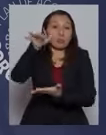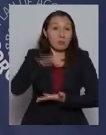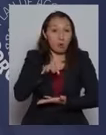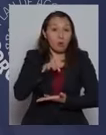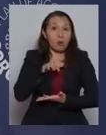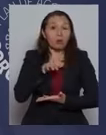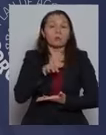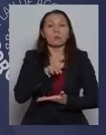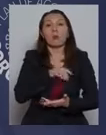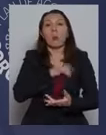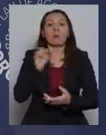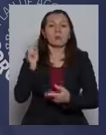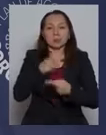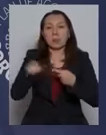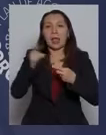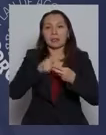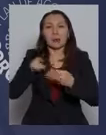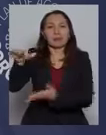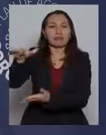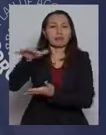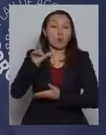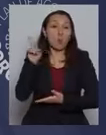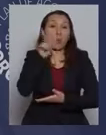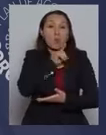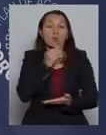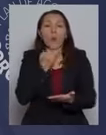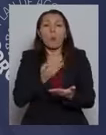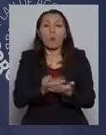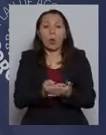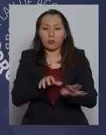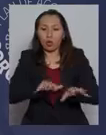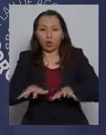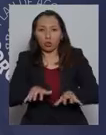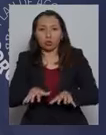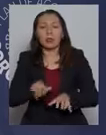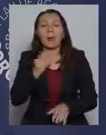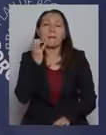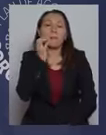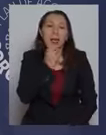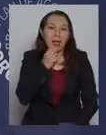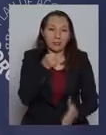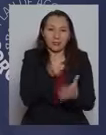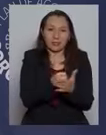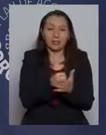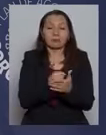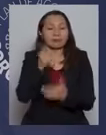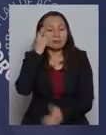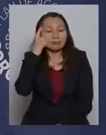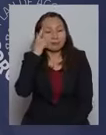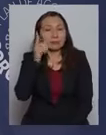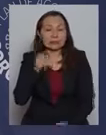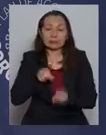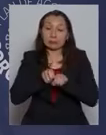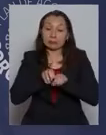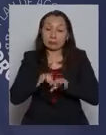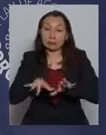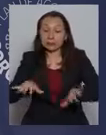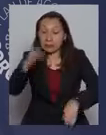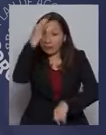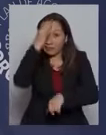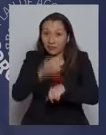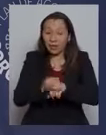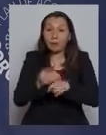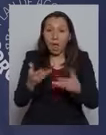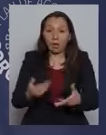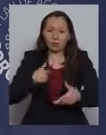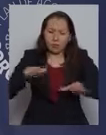en recibir estas insumos, esto es equipamiento. Pero tenemos que estar conscientes que estamos frente a una pandemia. Nosotros